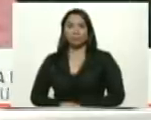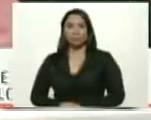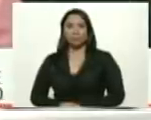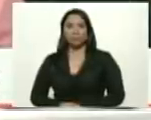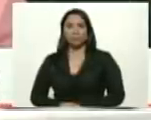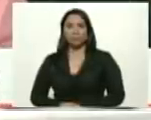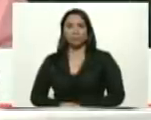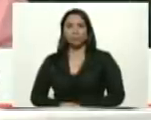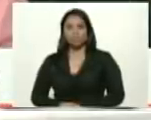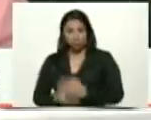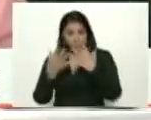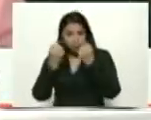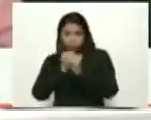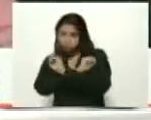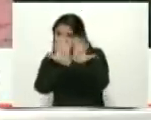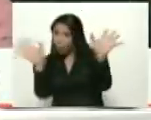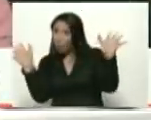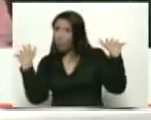¿Así se entiende?